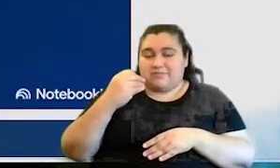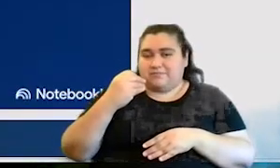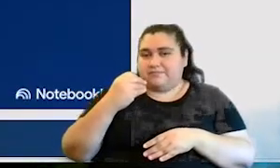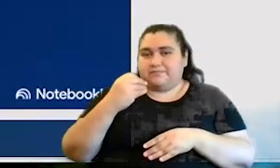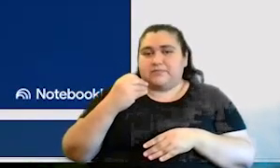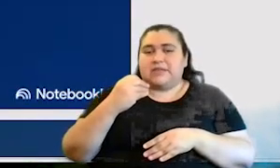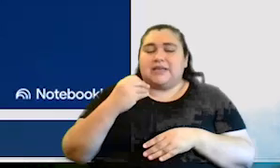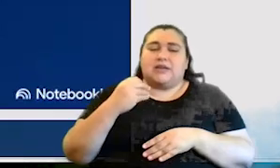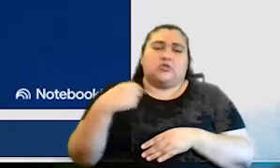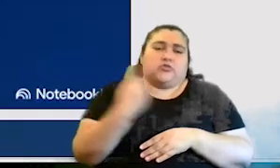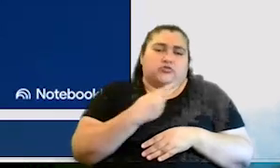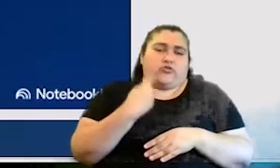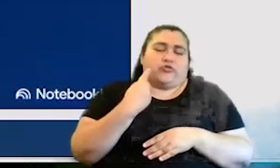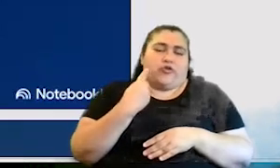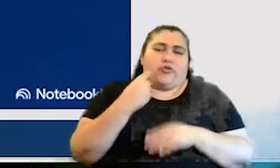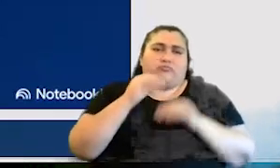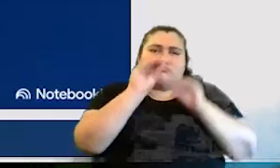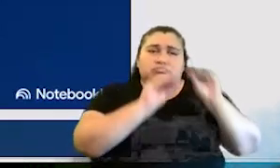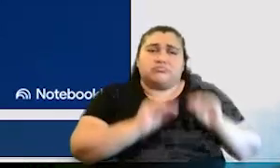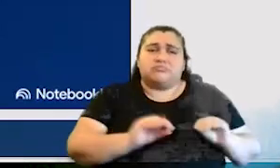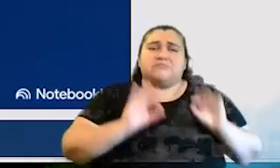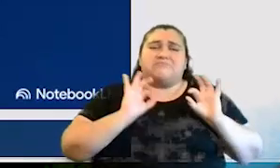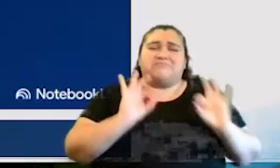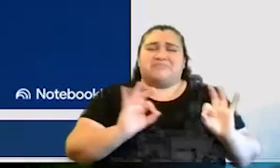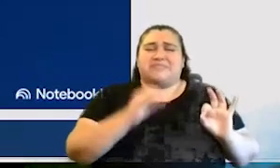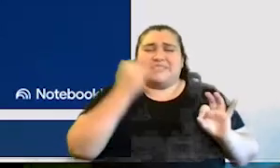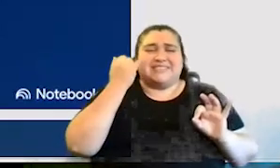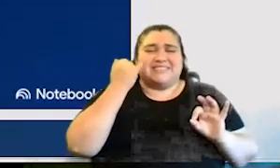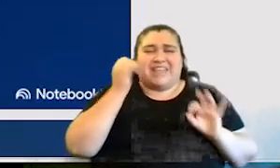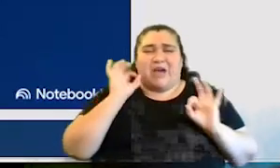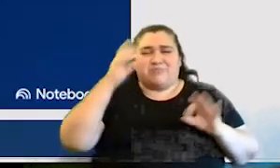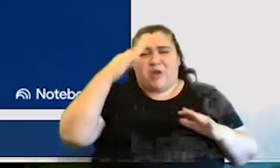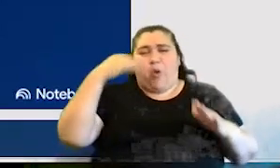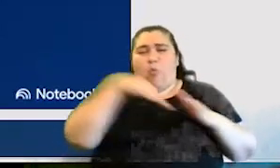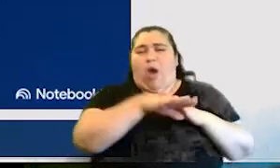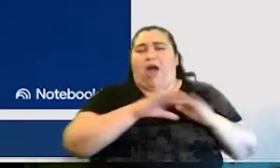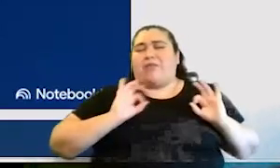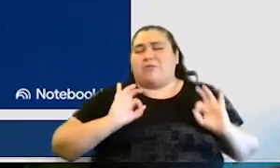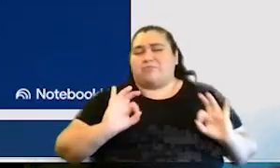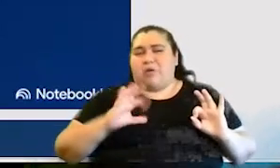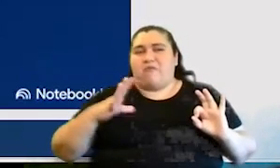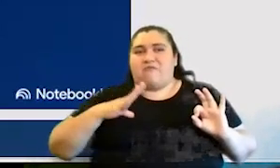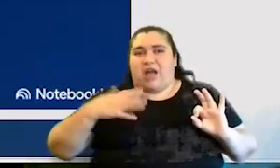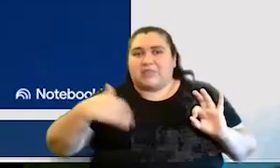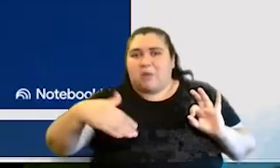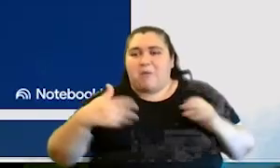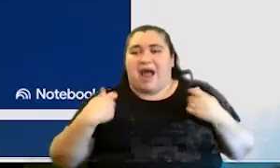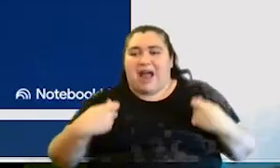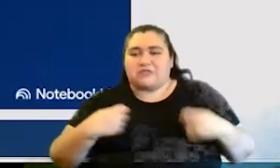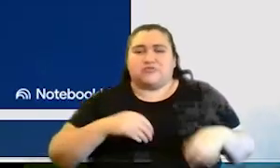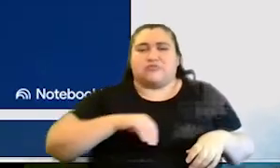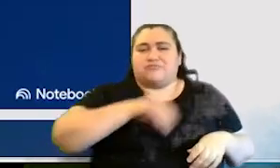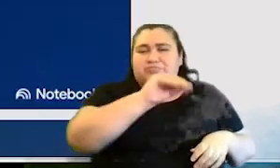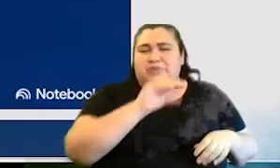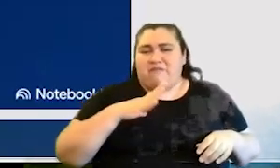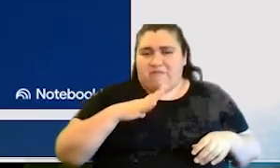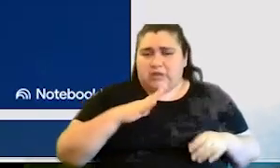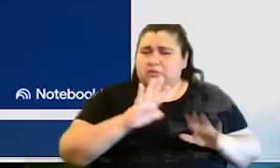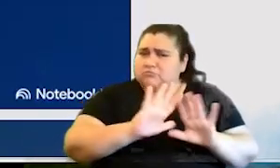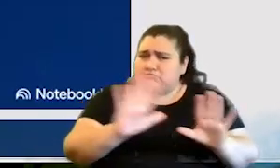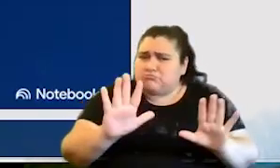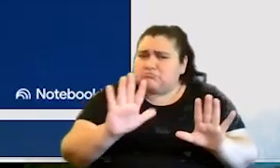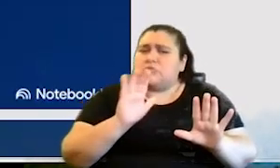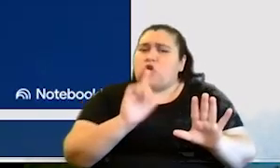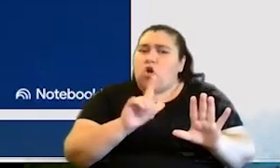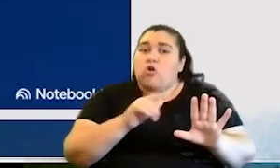parece una obviedad, pero muchas veces dejamos para después porque tengo que cargar un gasto más, no lo presento. Preséntenlo. Si